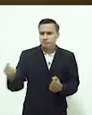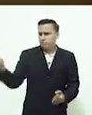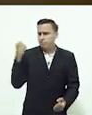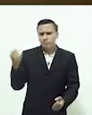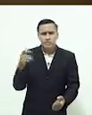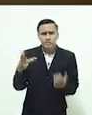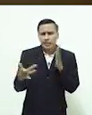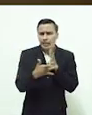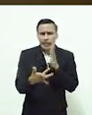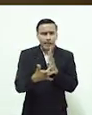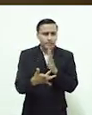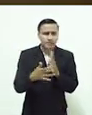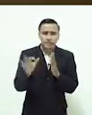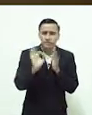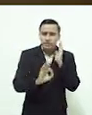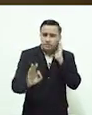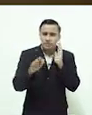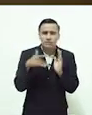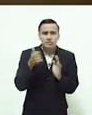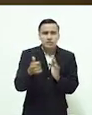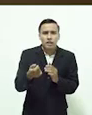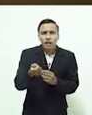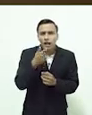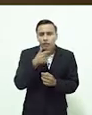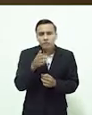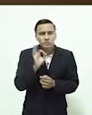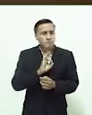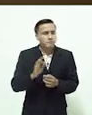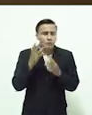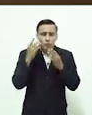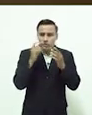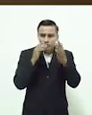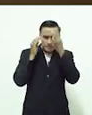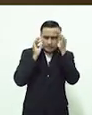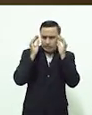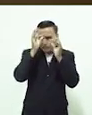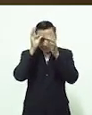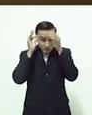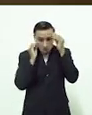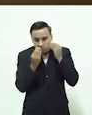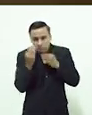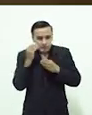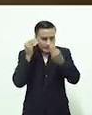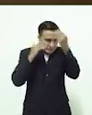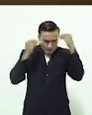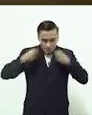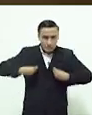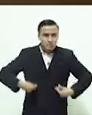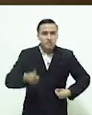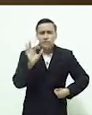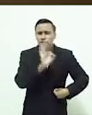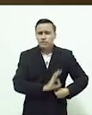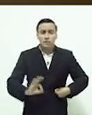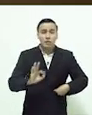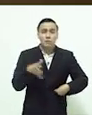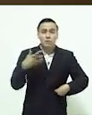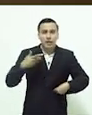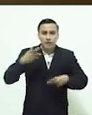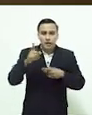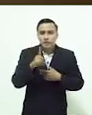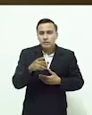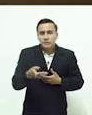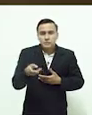técnicas médicas y paramédicas que hoy existen y de belleza? Pero a veces, debajo de esa